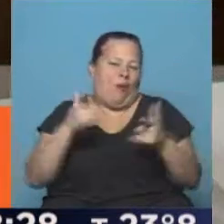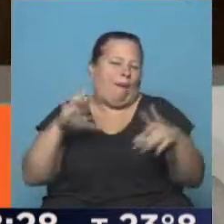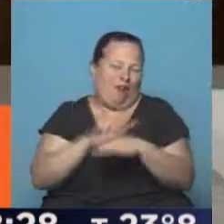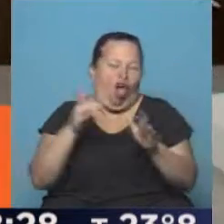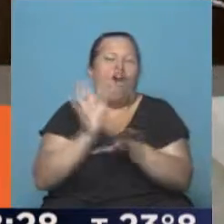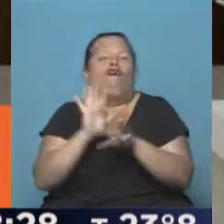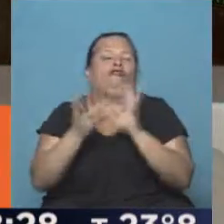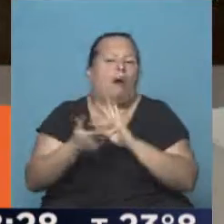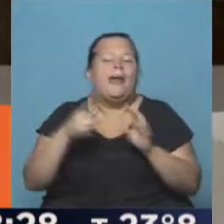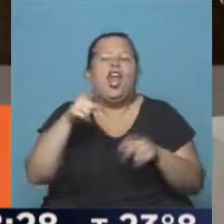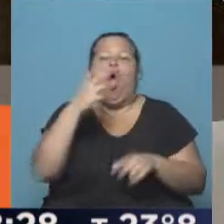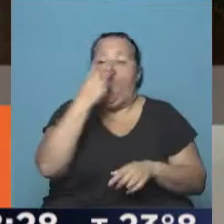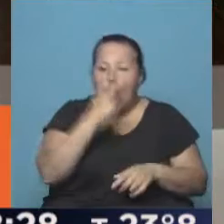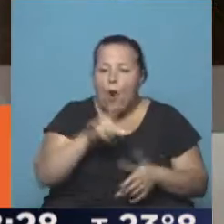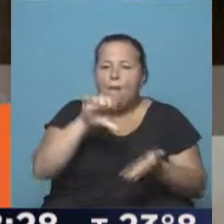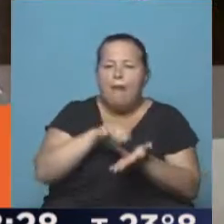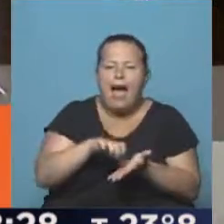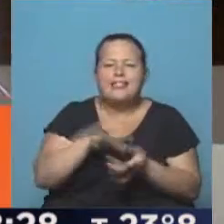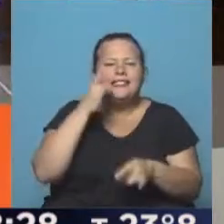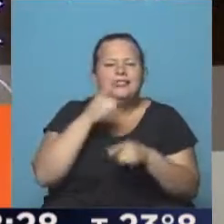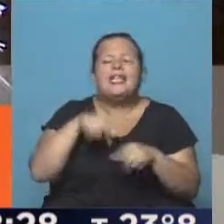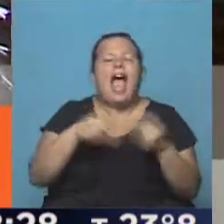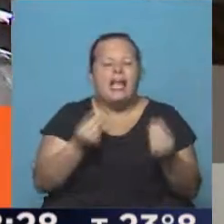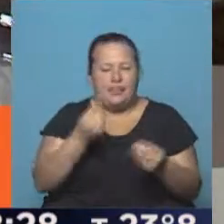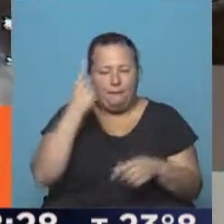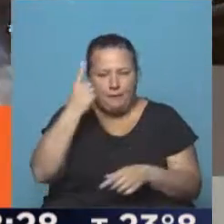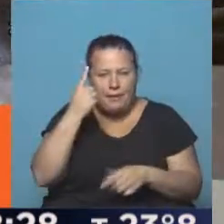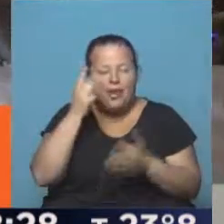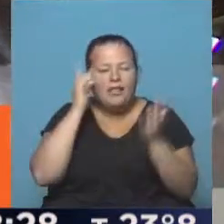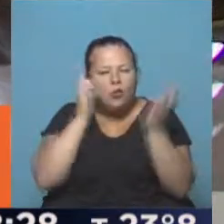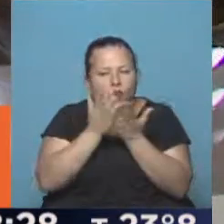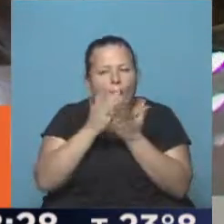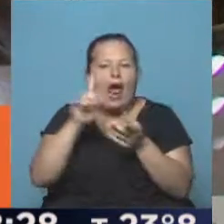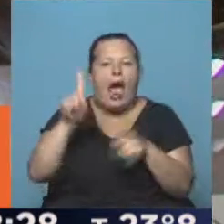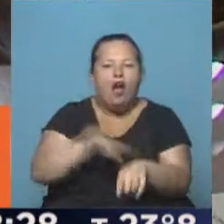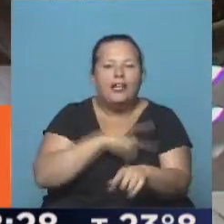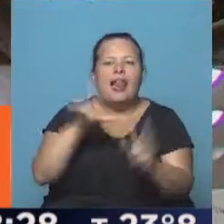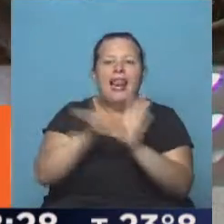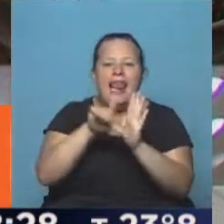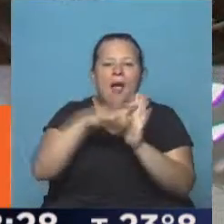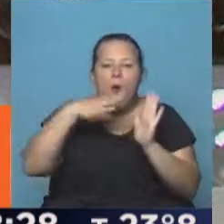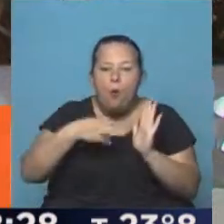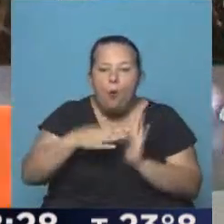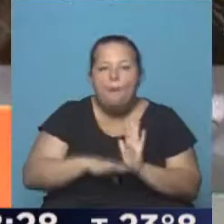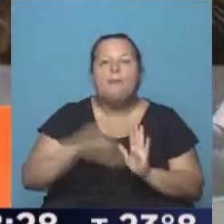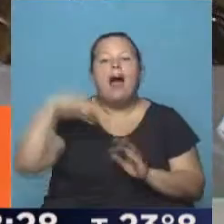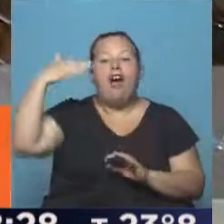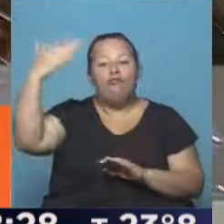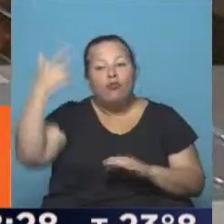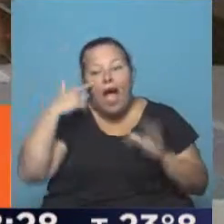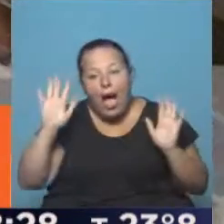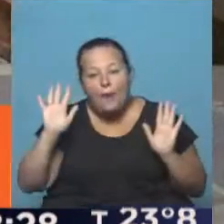perfección, pero Bolivia es un país que está haciendo primero los deberes de adaptación de la normativa para en el futuro